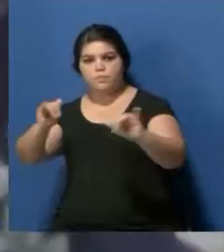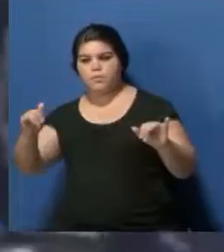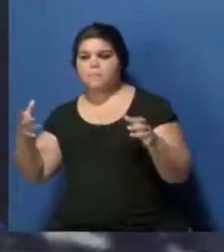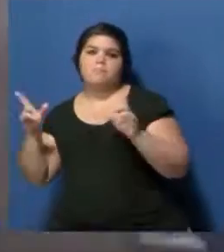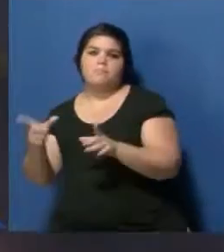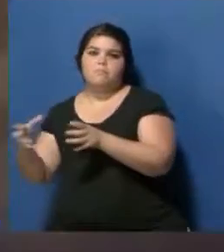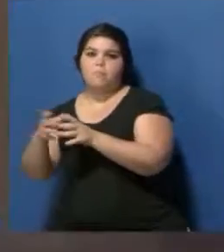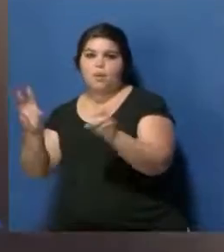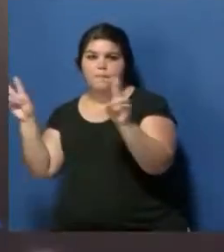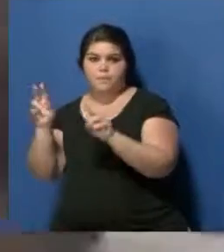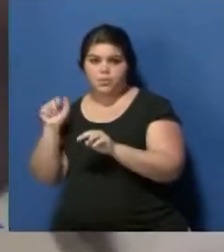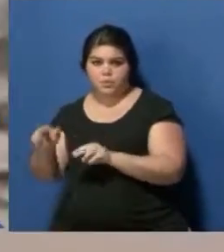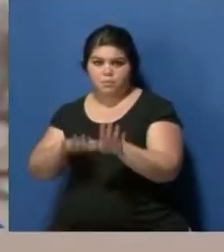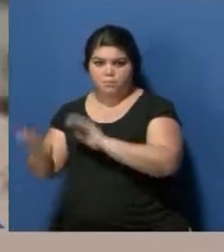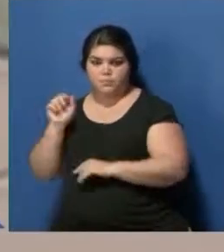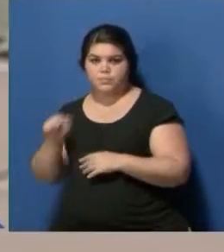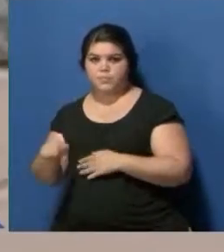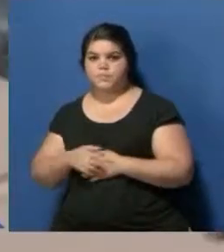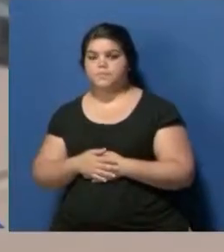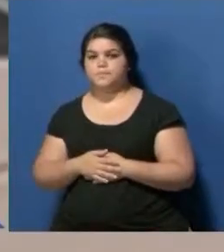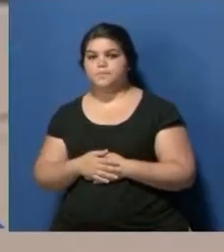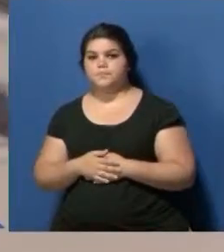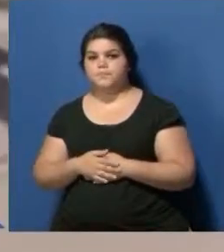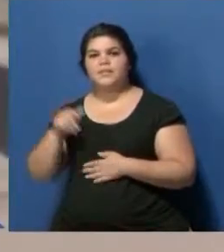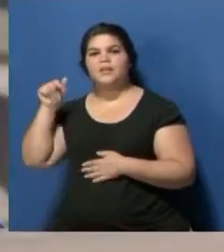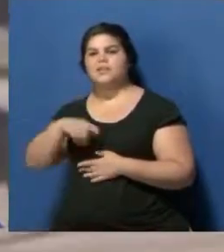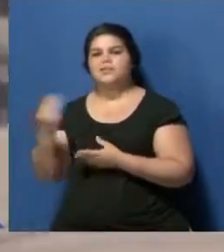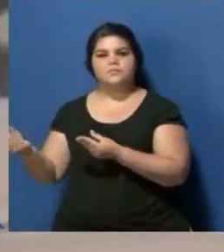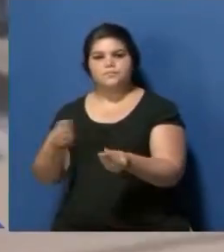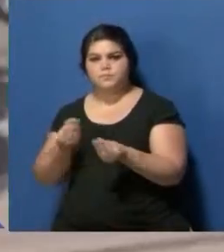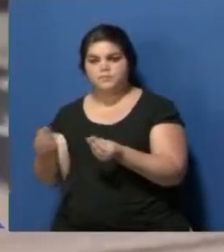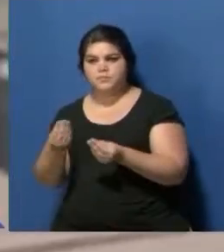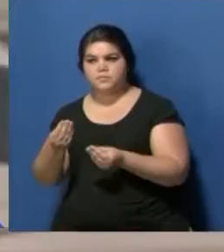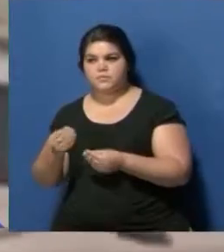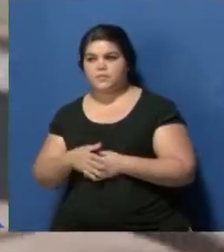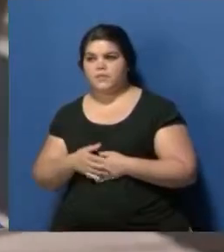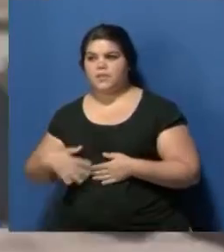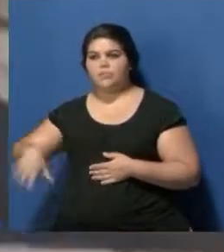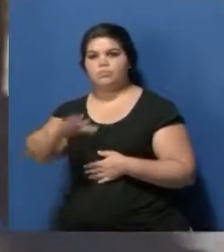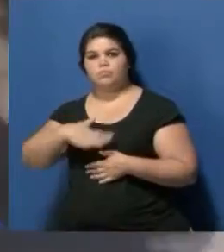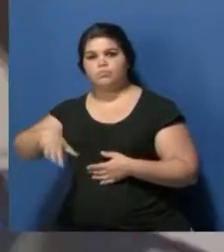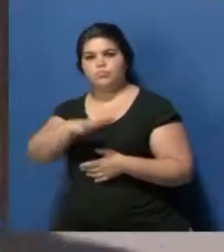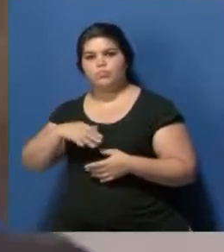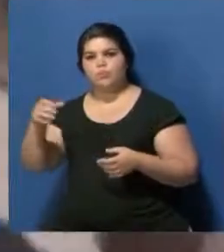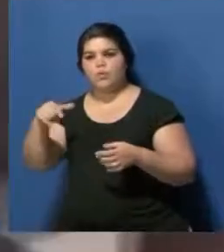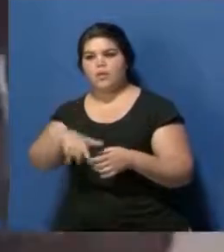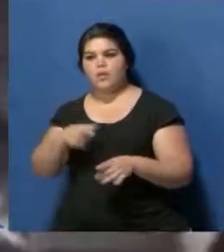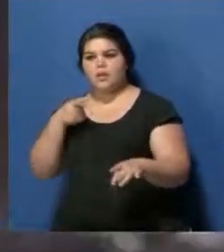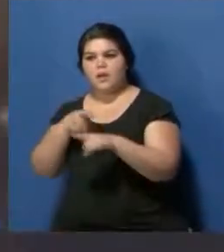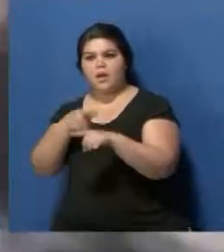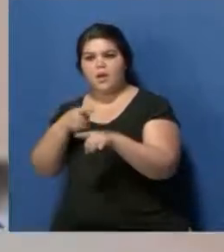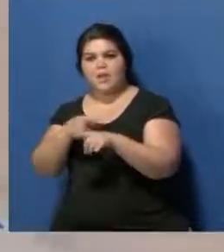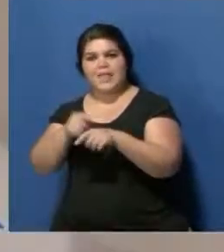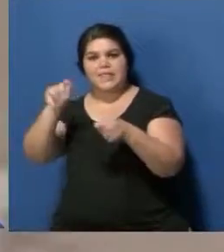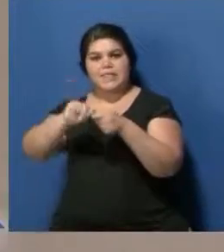peronismo. De modo que se fueron generando lo que solemos llamar puebladas del tipo el santiagazo o